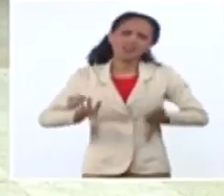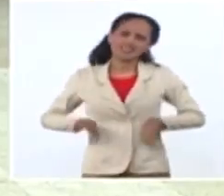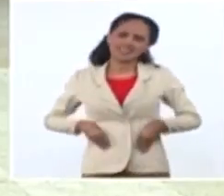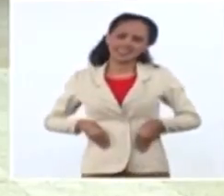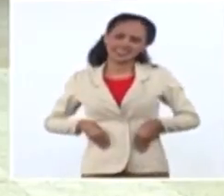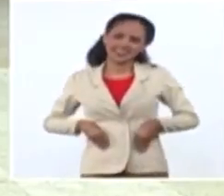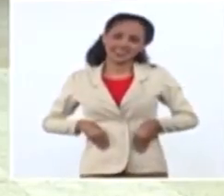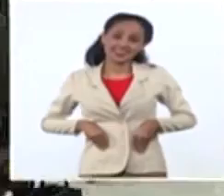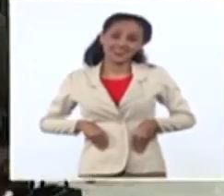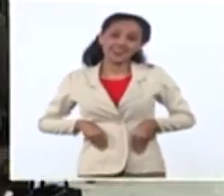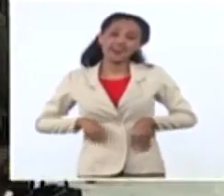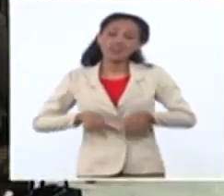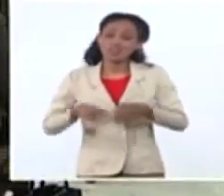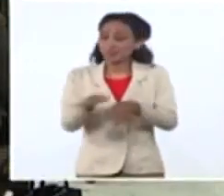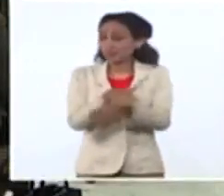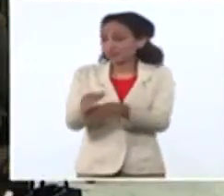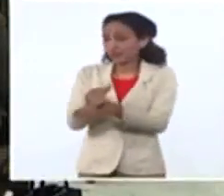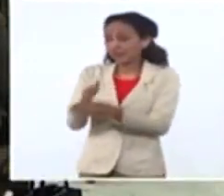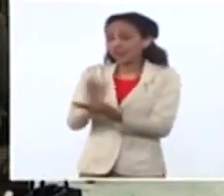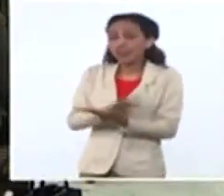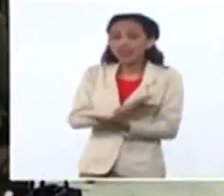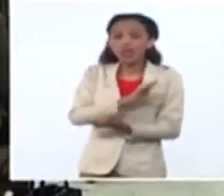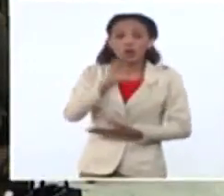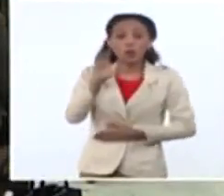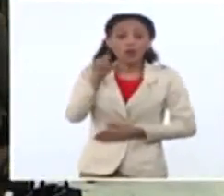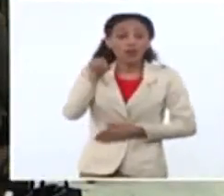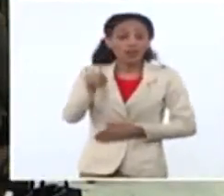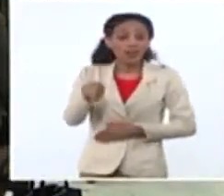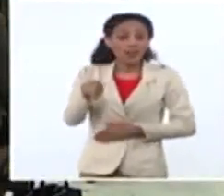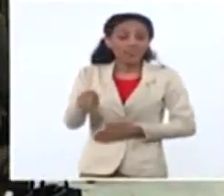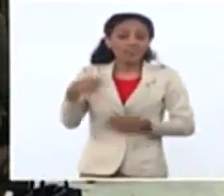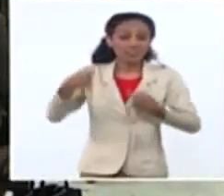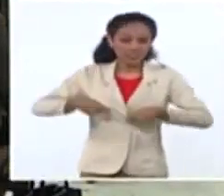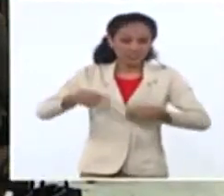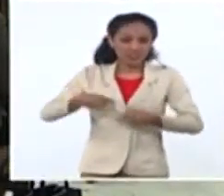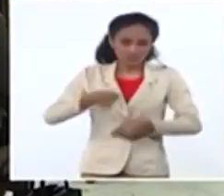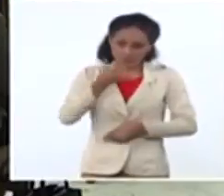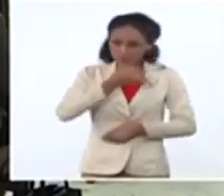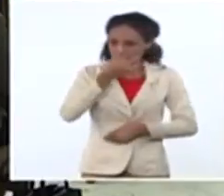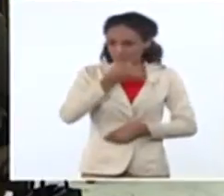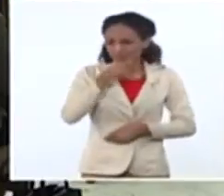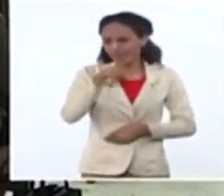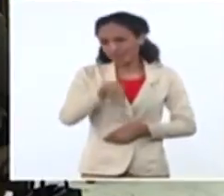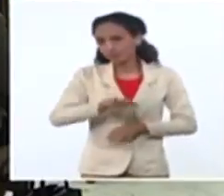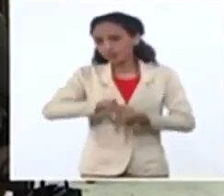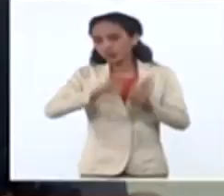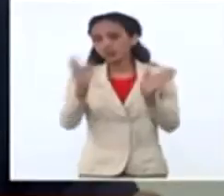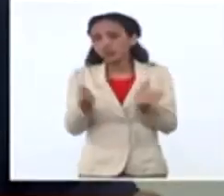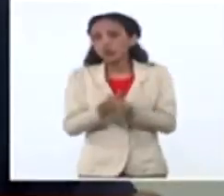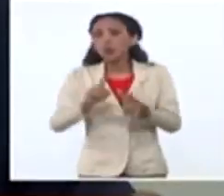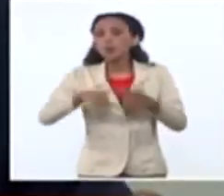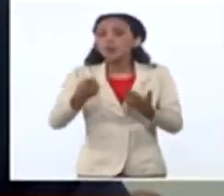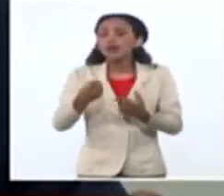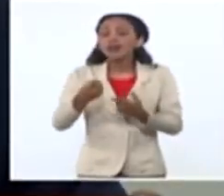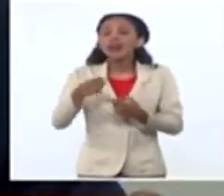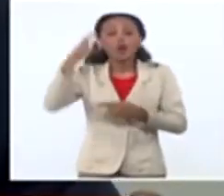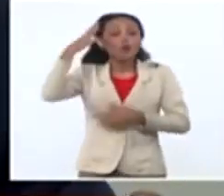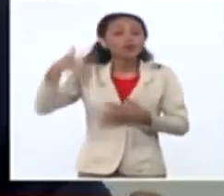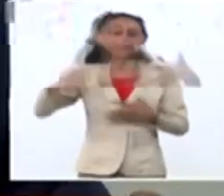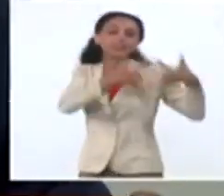refieren distintas escuelas de derecho, dirigidas a un cambio de régimen en Cuba. No